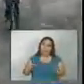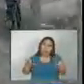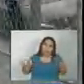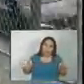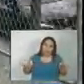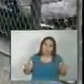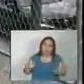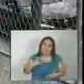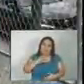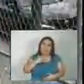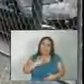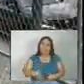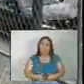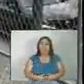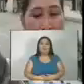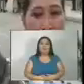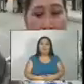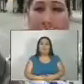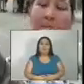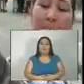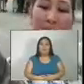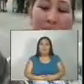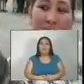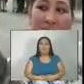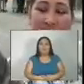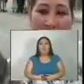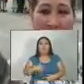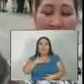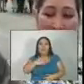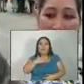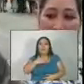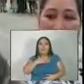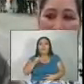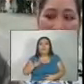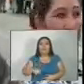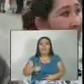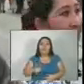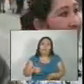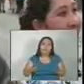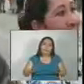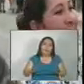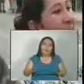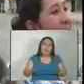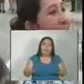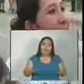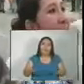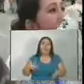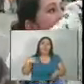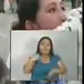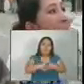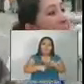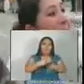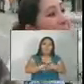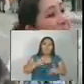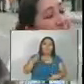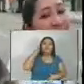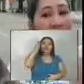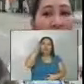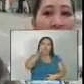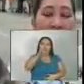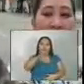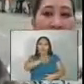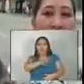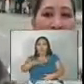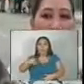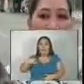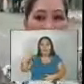los embarga. Es muy difícil estar acá pero es de una forma más para salir adelante con la